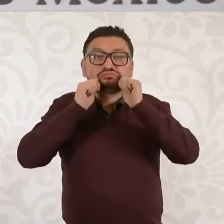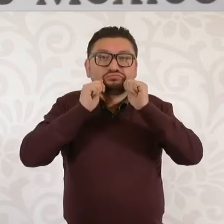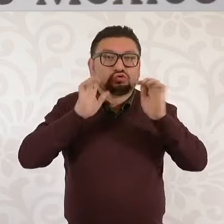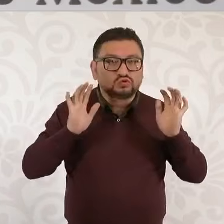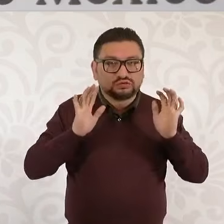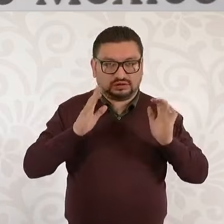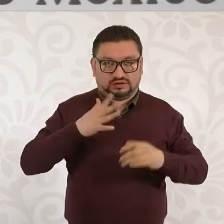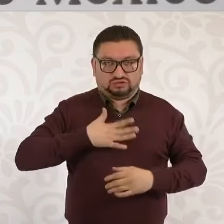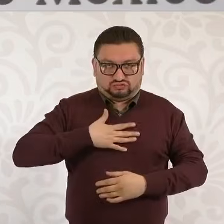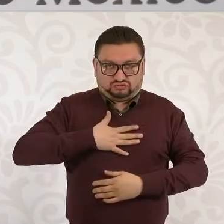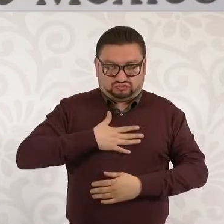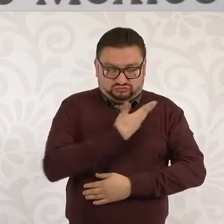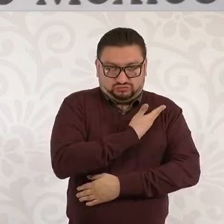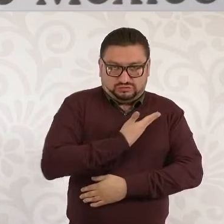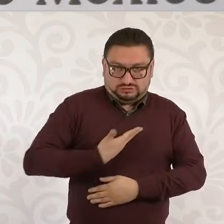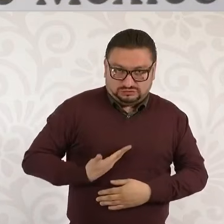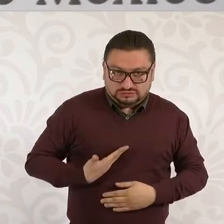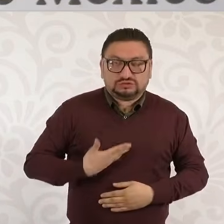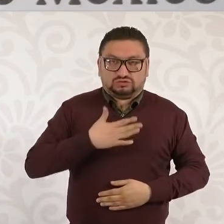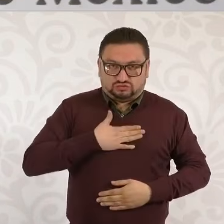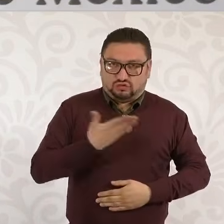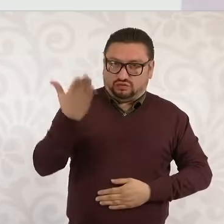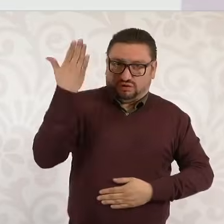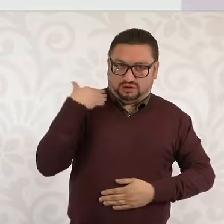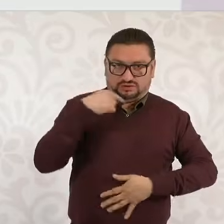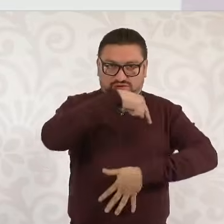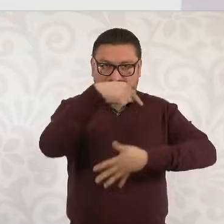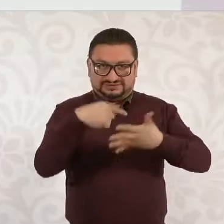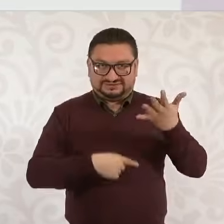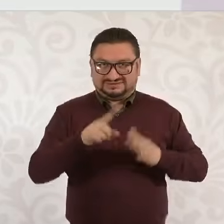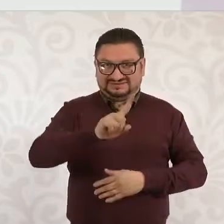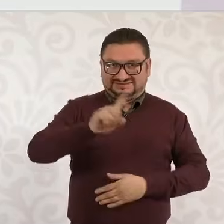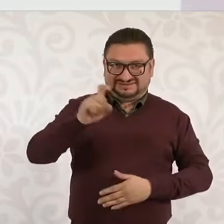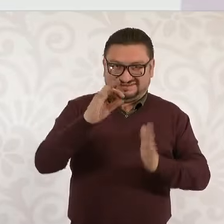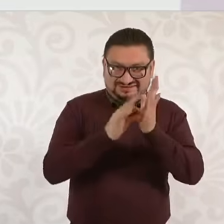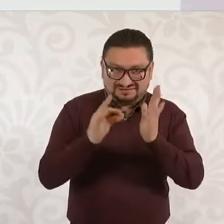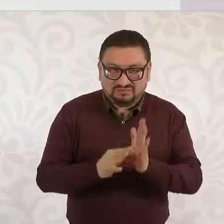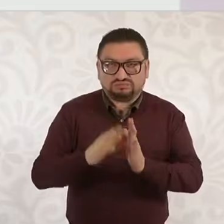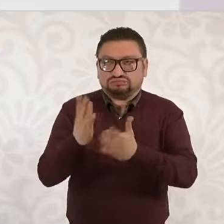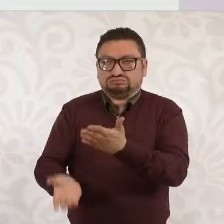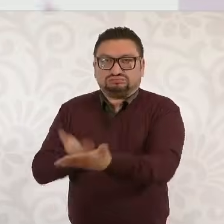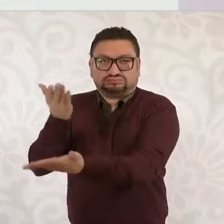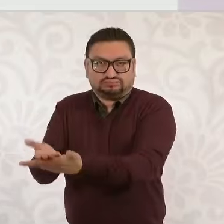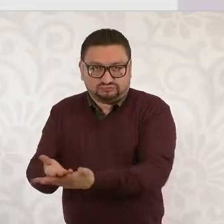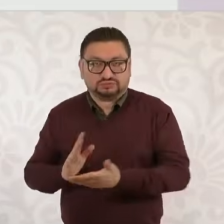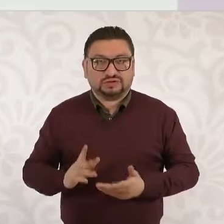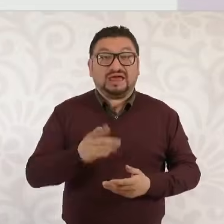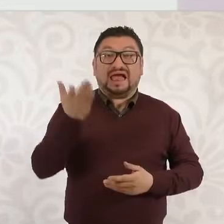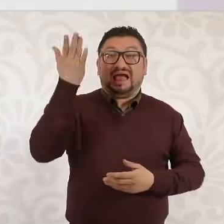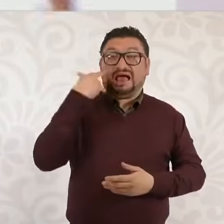Este es un compromiso que hice yo de los 100 puntos. Como ustedes ven, no es todo lo que decía la oposición, que íbamos a acabar con